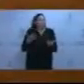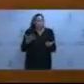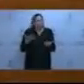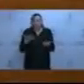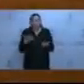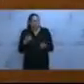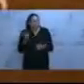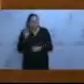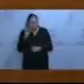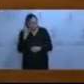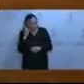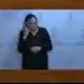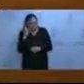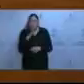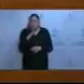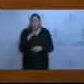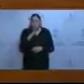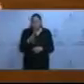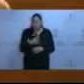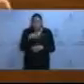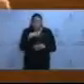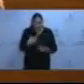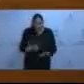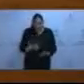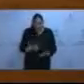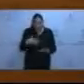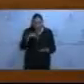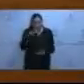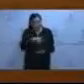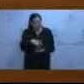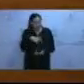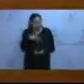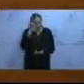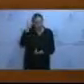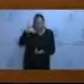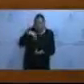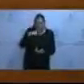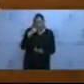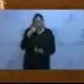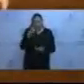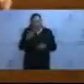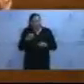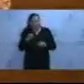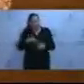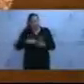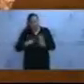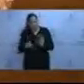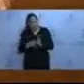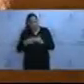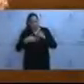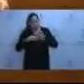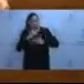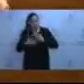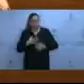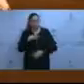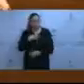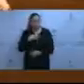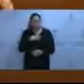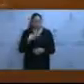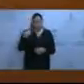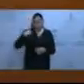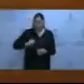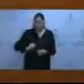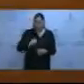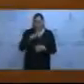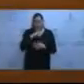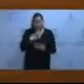condiciones, porque no podemos estarlo en estos momentos, de determinar el coste del proceso. Y el momento, insisto, no